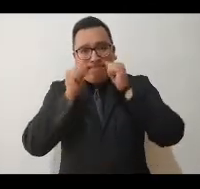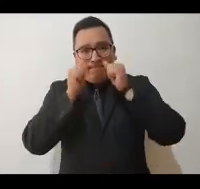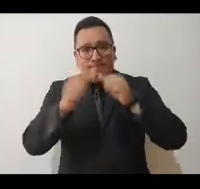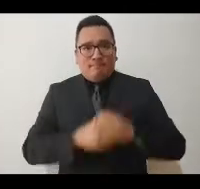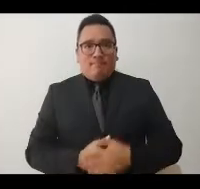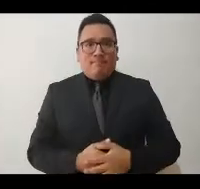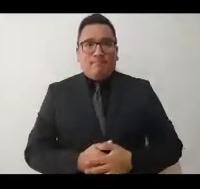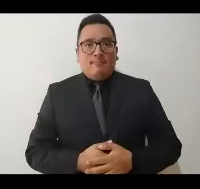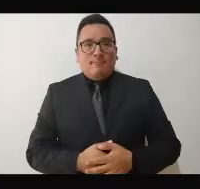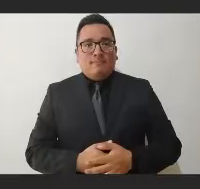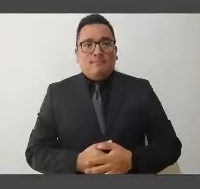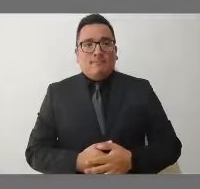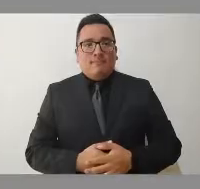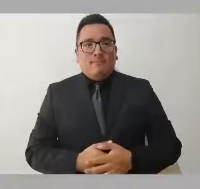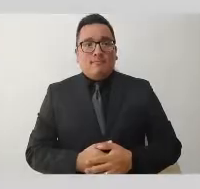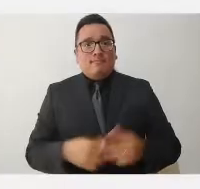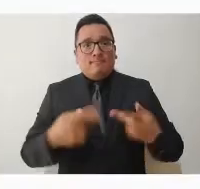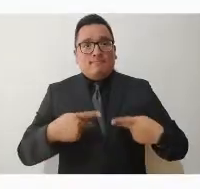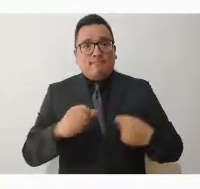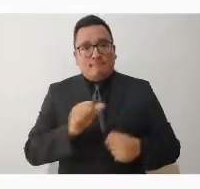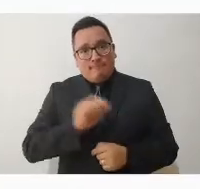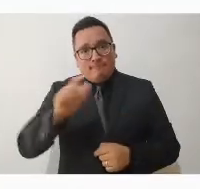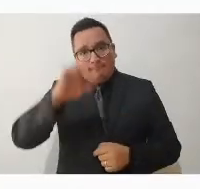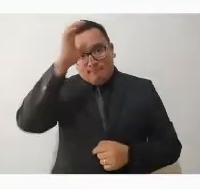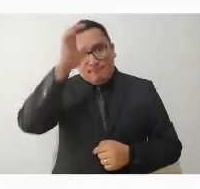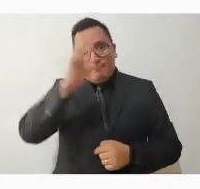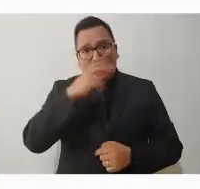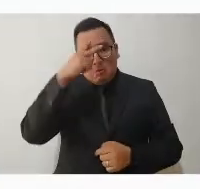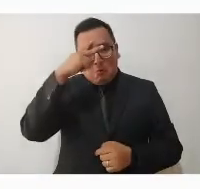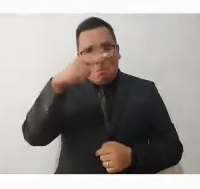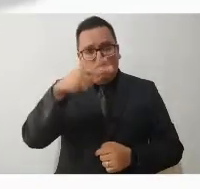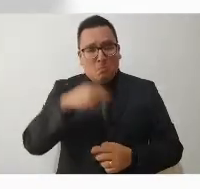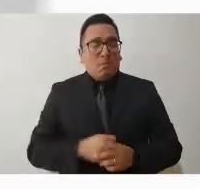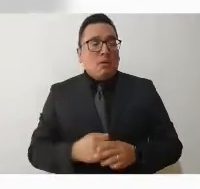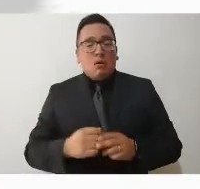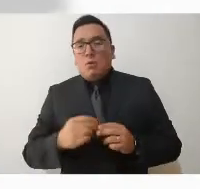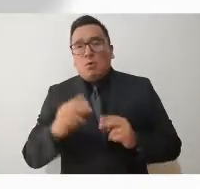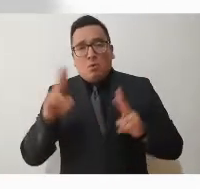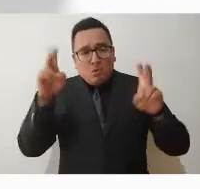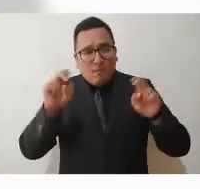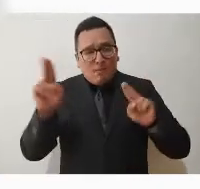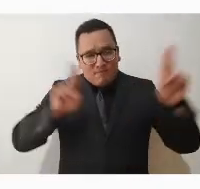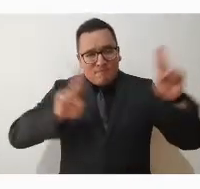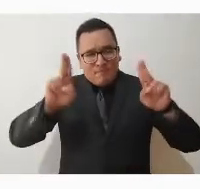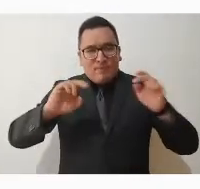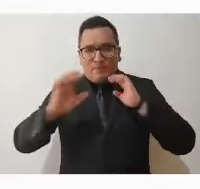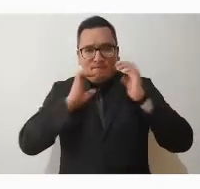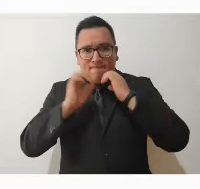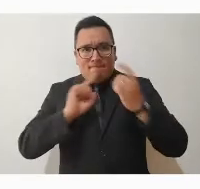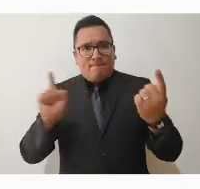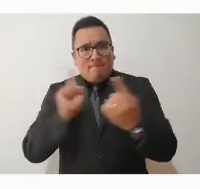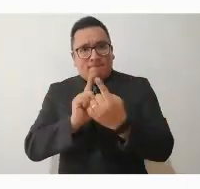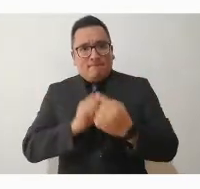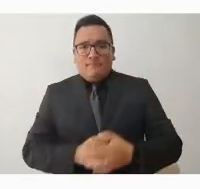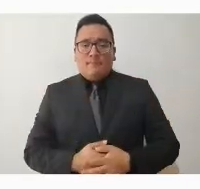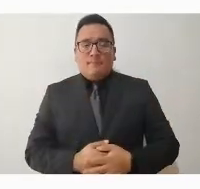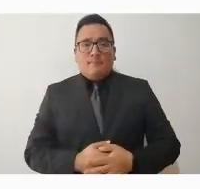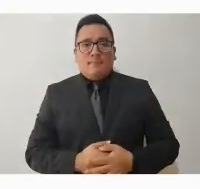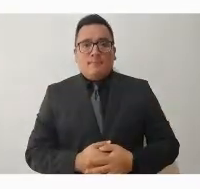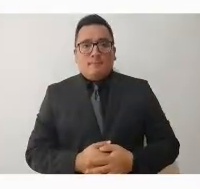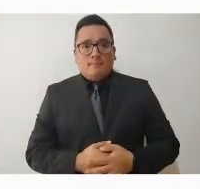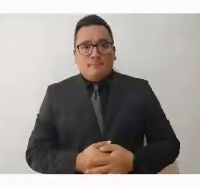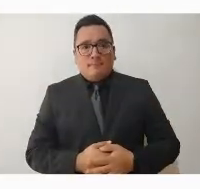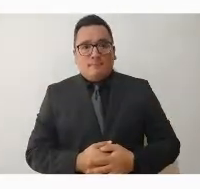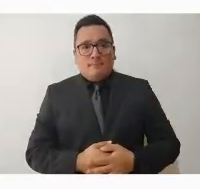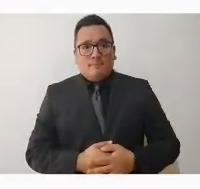le invitamos a que se quede con nosotros protagonistas de la vida democrática de Coahuila y de México en comunicación directa